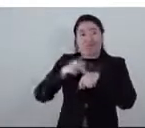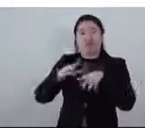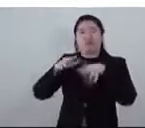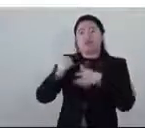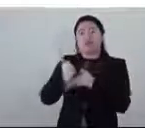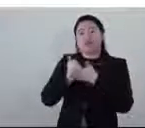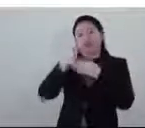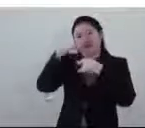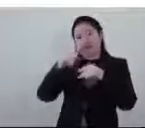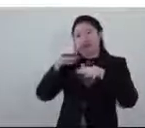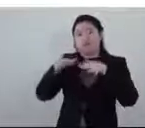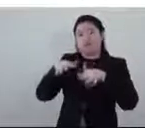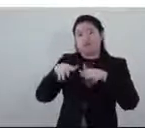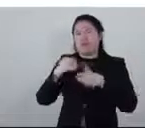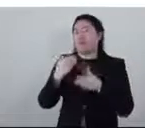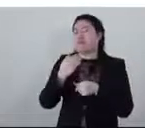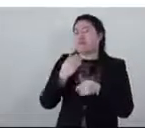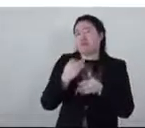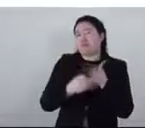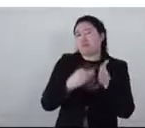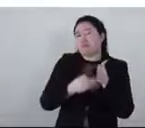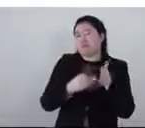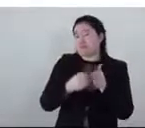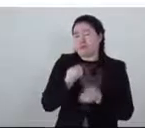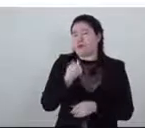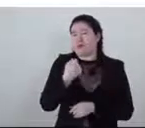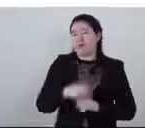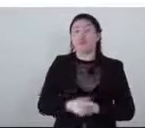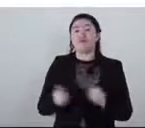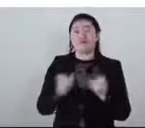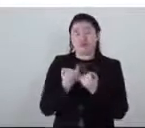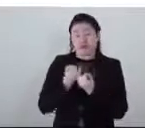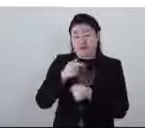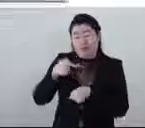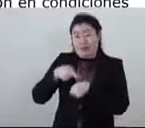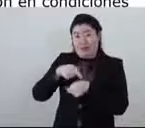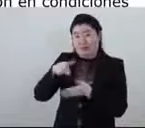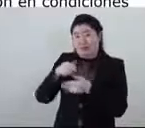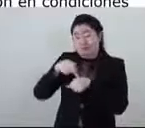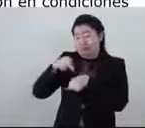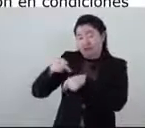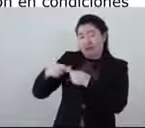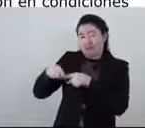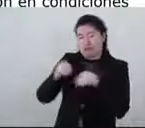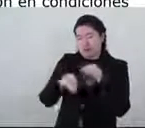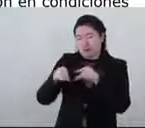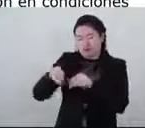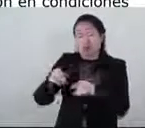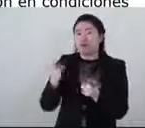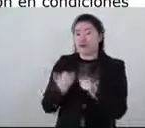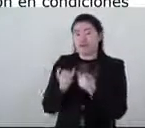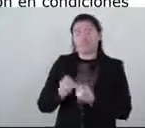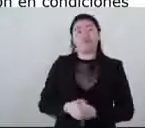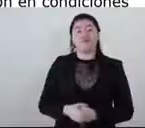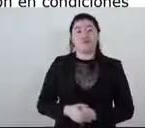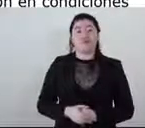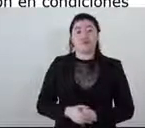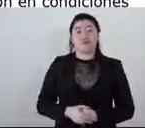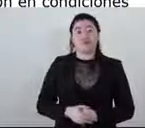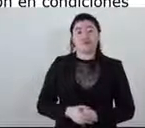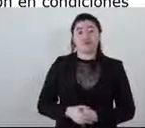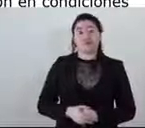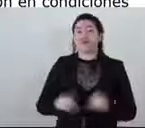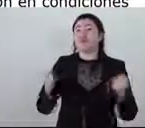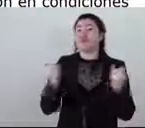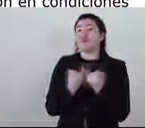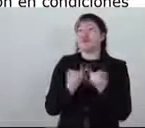Figura 4.1.24, detalles del balasto. Los componentes del carril asociados con el subsistema de señalización se observaron